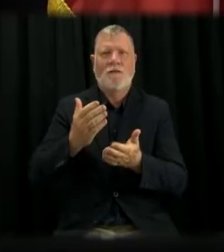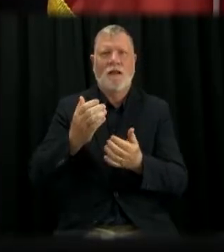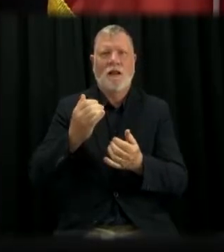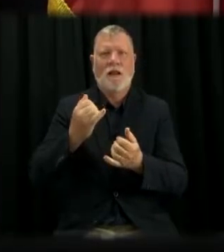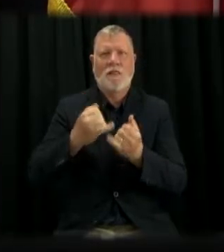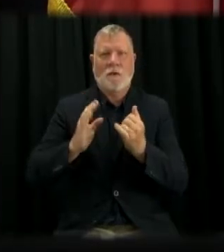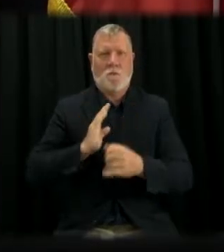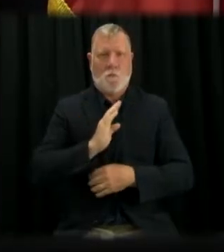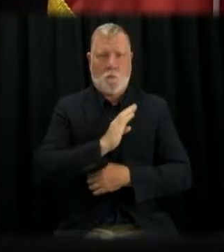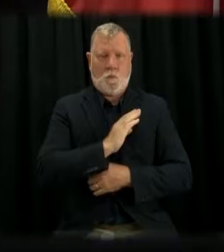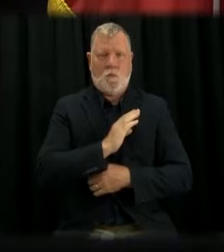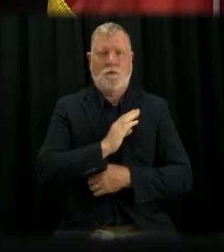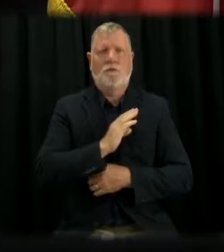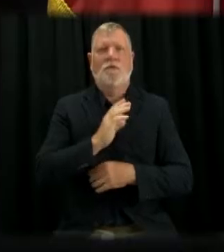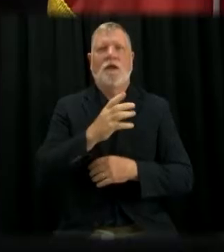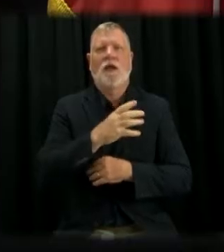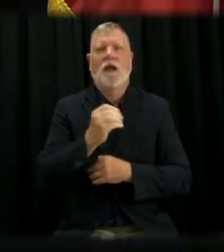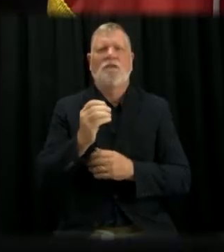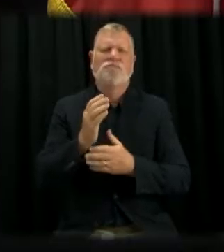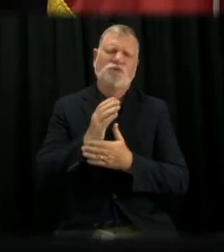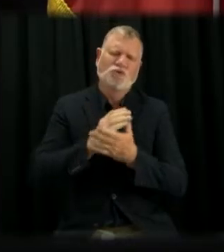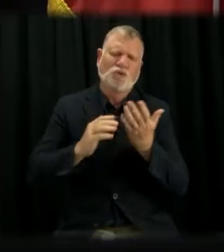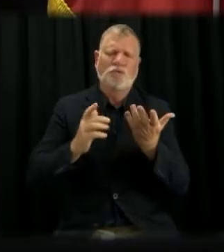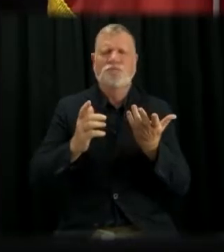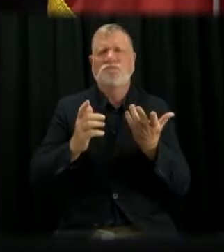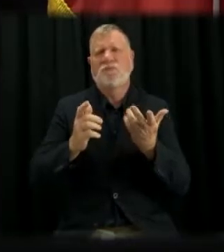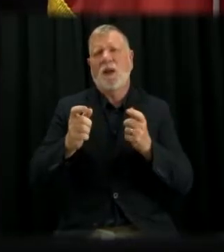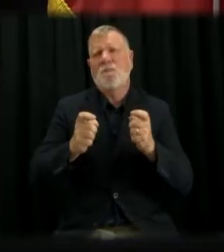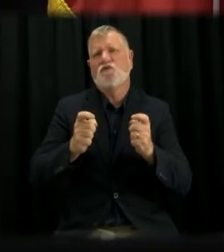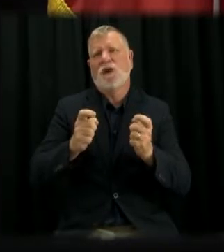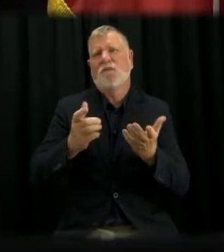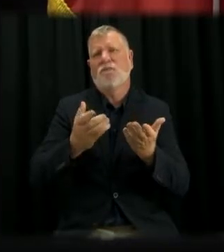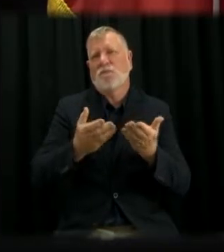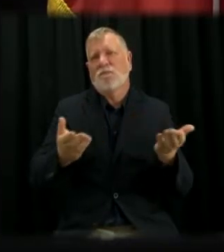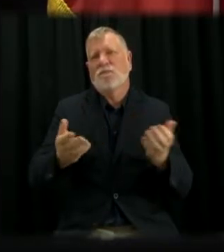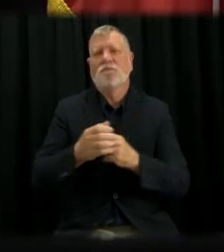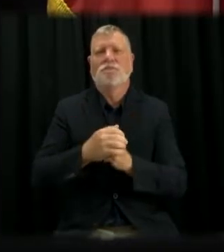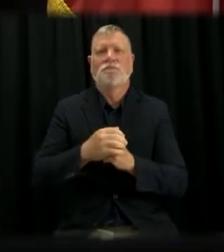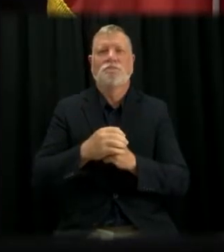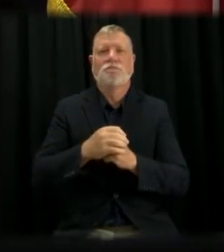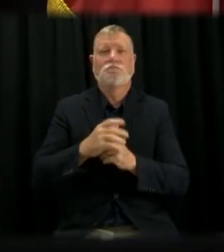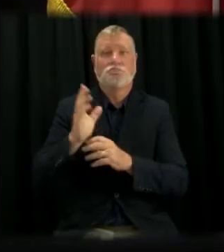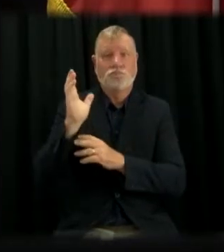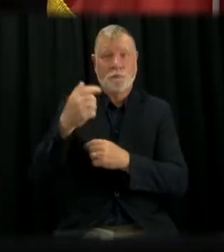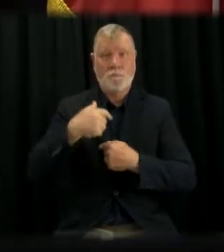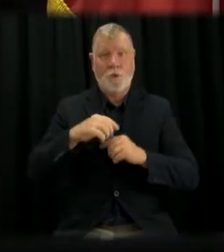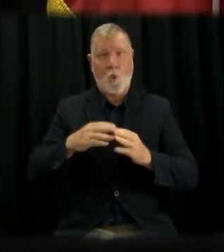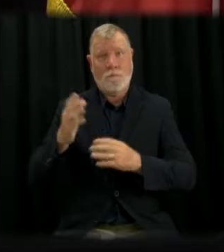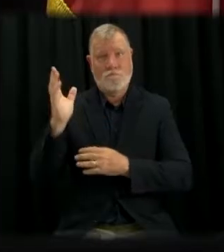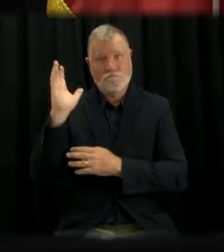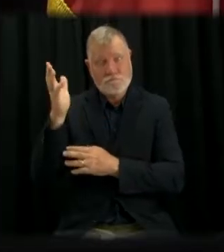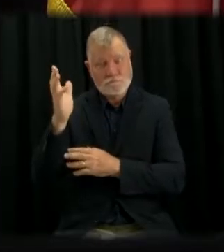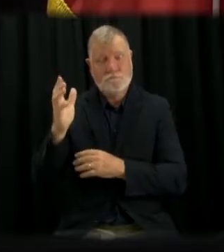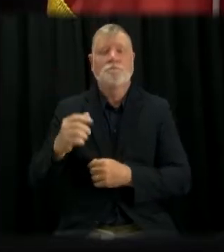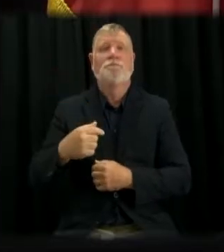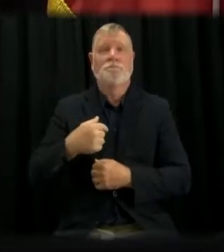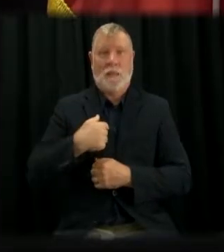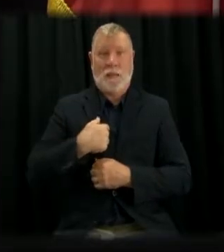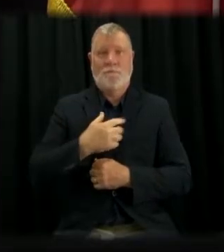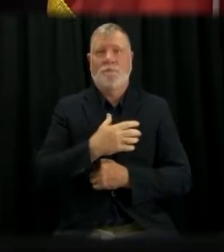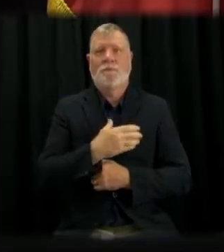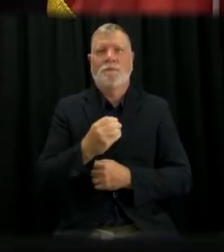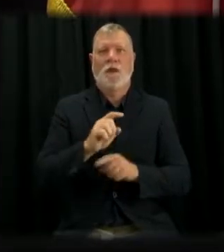sesiones ejecutivas de la Junta, algunos asuntos administrativos, la declaración del presidente,